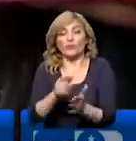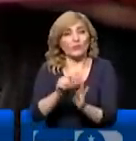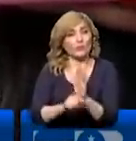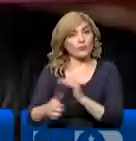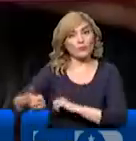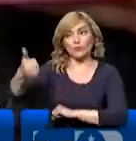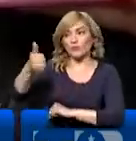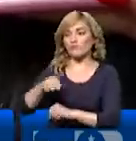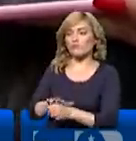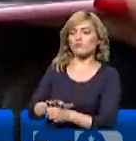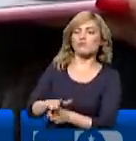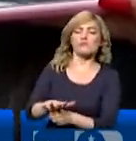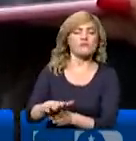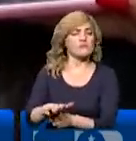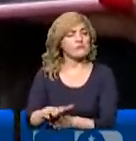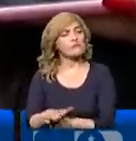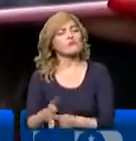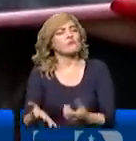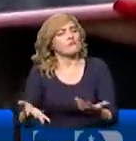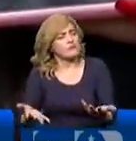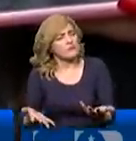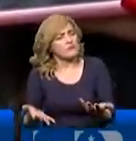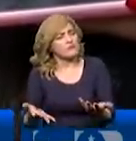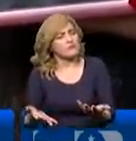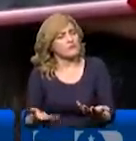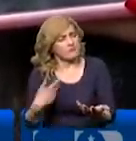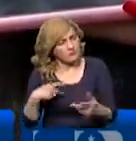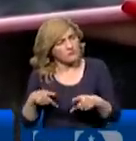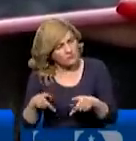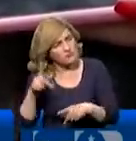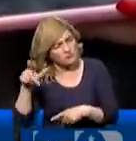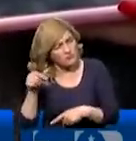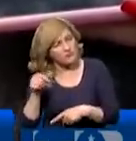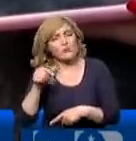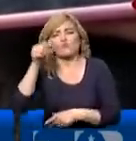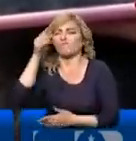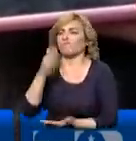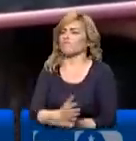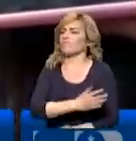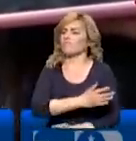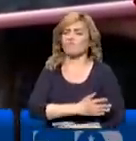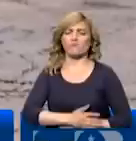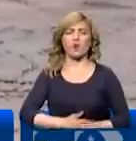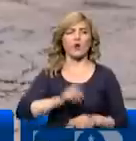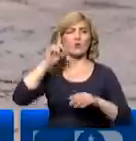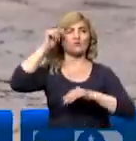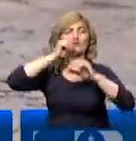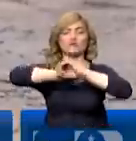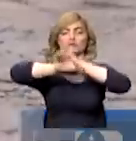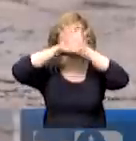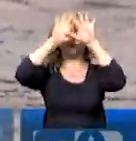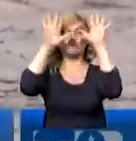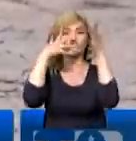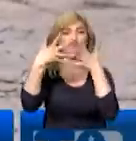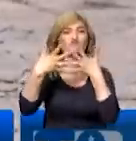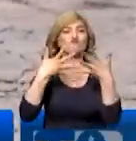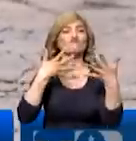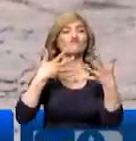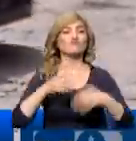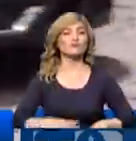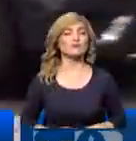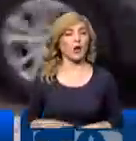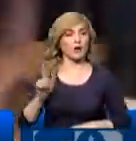de influencias. Esto no vamos a permitirlo como gobierno nacional. Somos un gobierno transparente. Las autoridades piden que